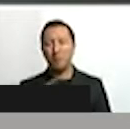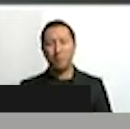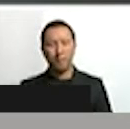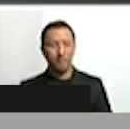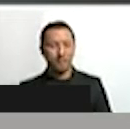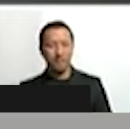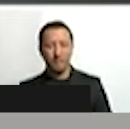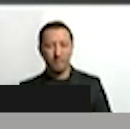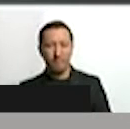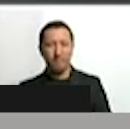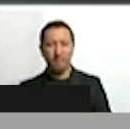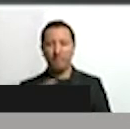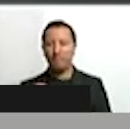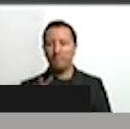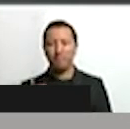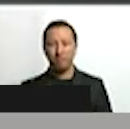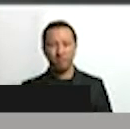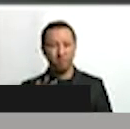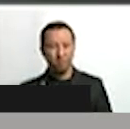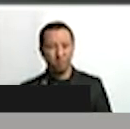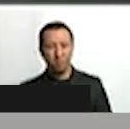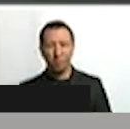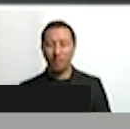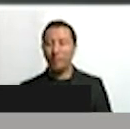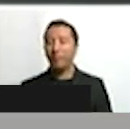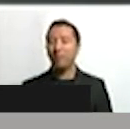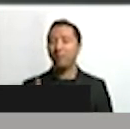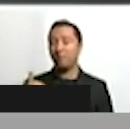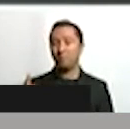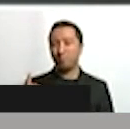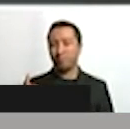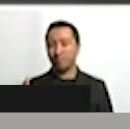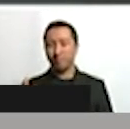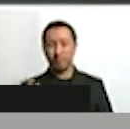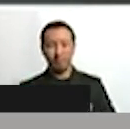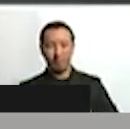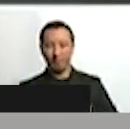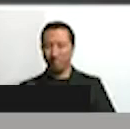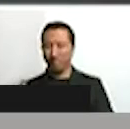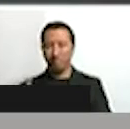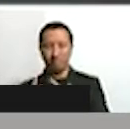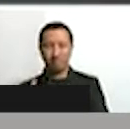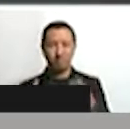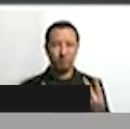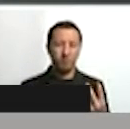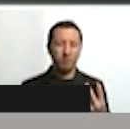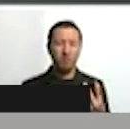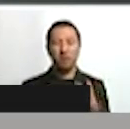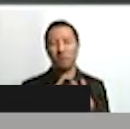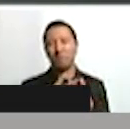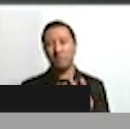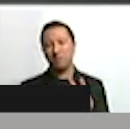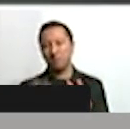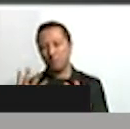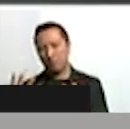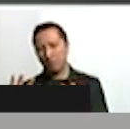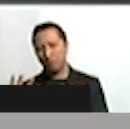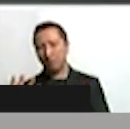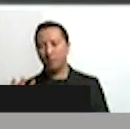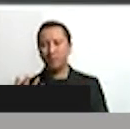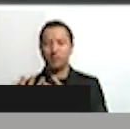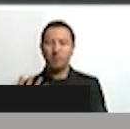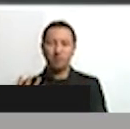virus se decía que una persona contagiaba a dos, que dos contagiaban a cuatro,